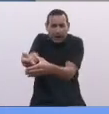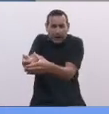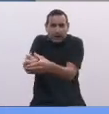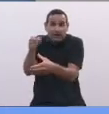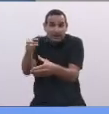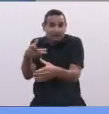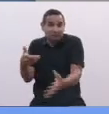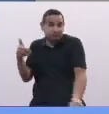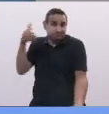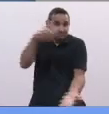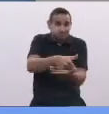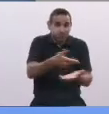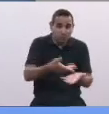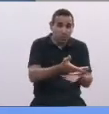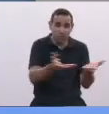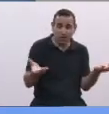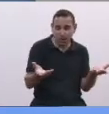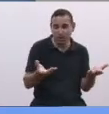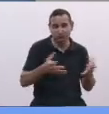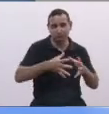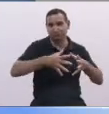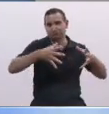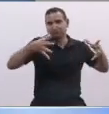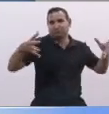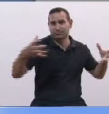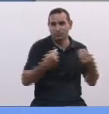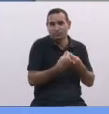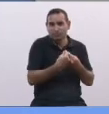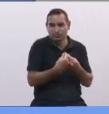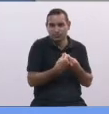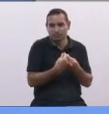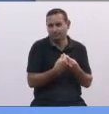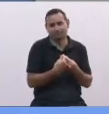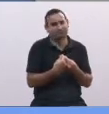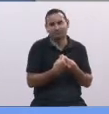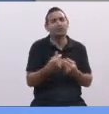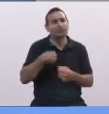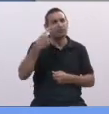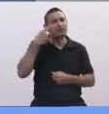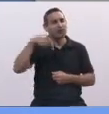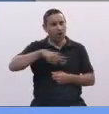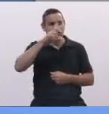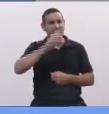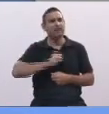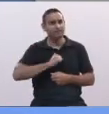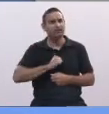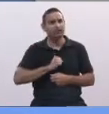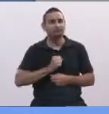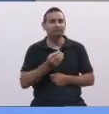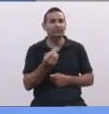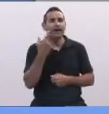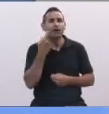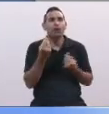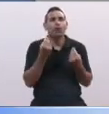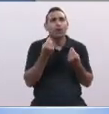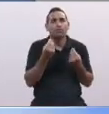para financiar al sector público, que tiene el tamaño de una pelota de básquet. Yo creo que el desafío entonces es